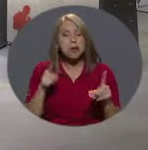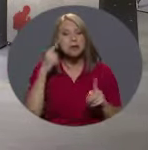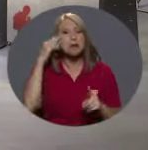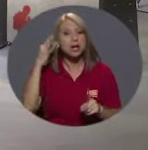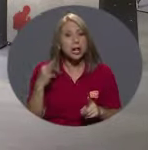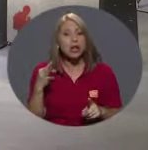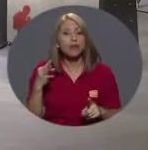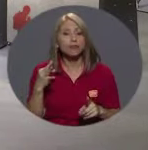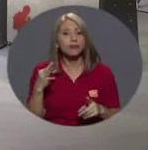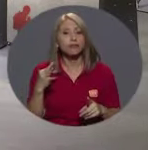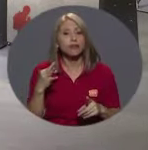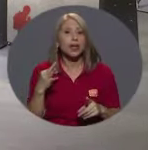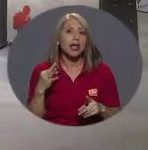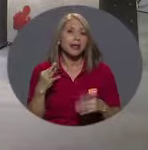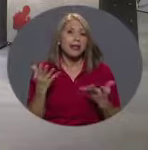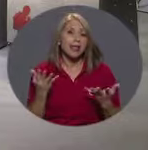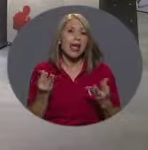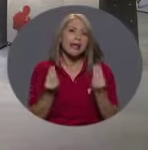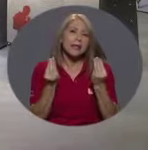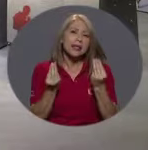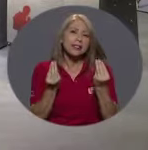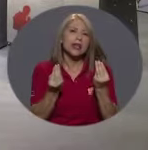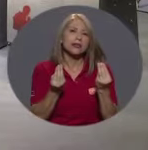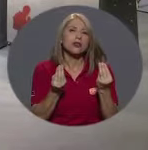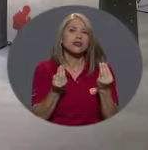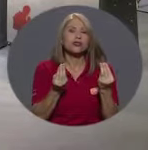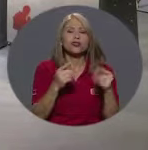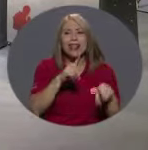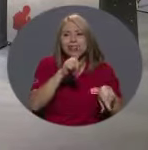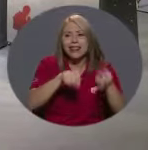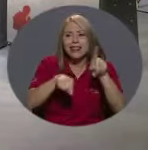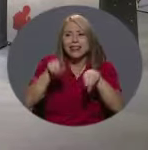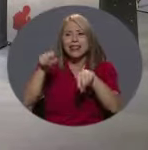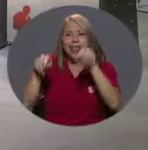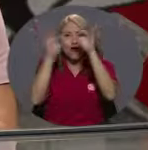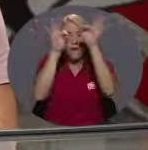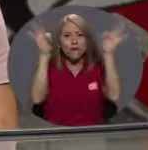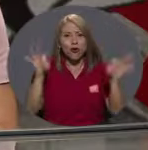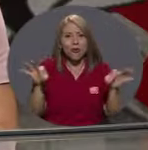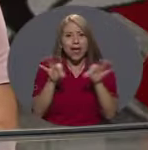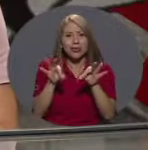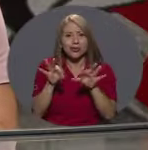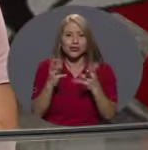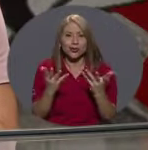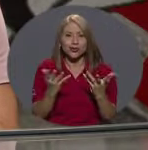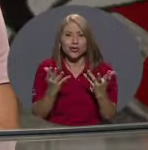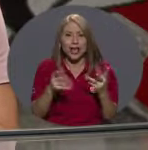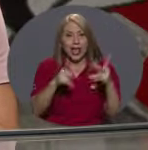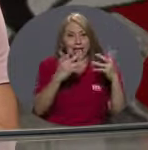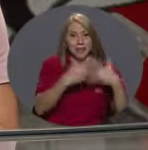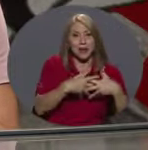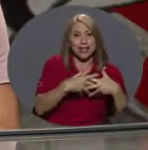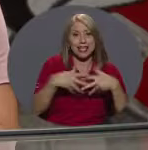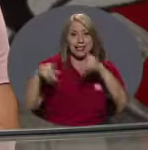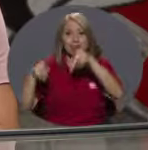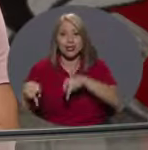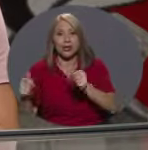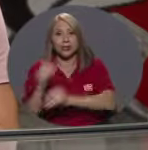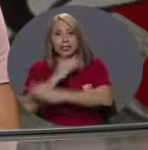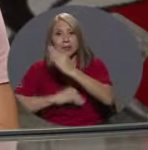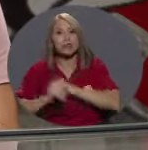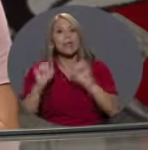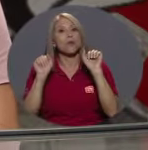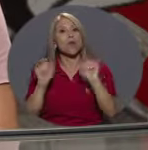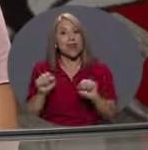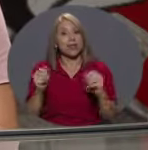que hay bastantes formatos o diversos formatos a los que tanto las empresas como las personas con discapacidad pueden